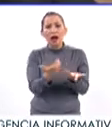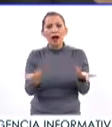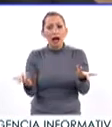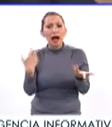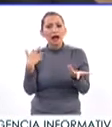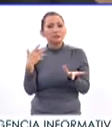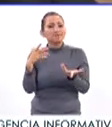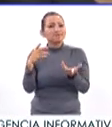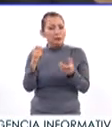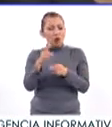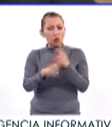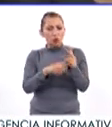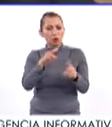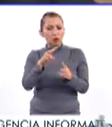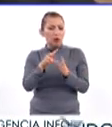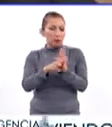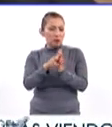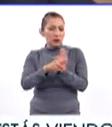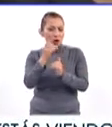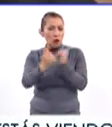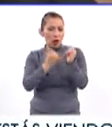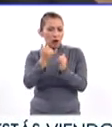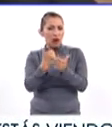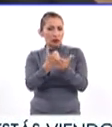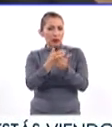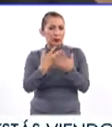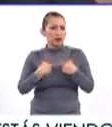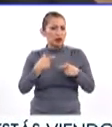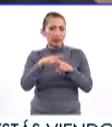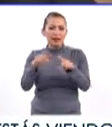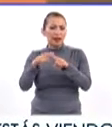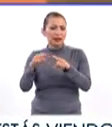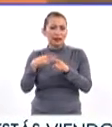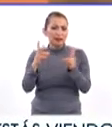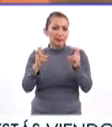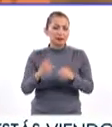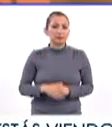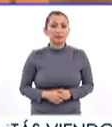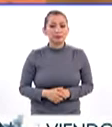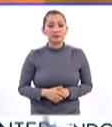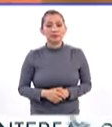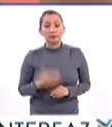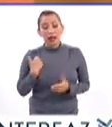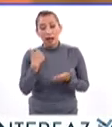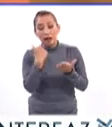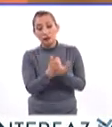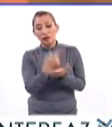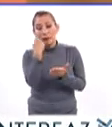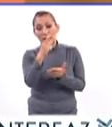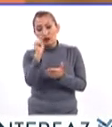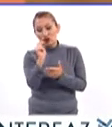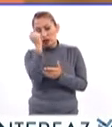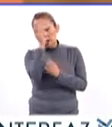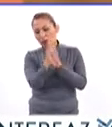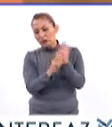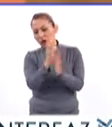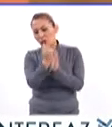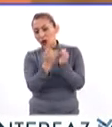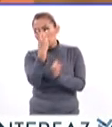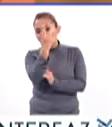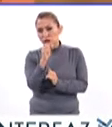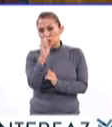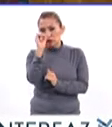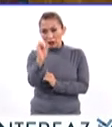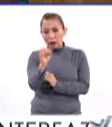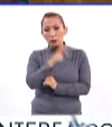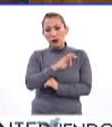y las cuestiones que el videojuego tiene para beneficio de la sociedad en múltiples sentidos. Aportes para la construcción de las teorías del videojuego